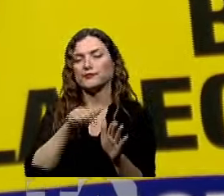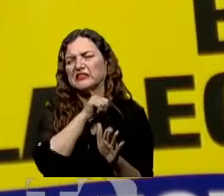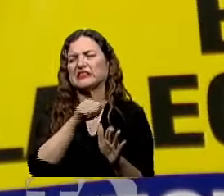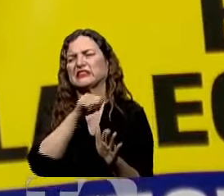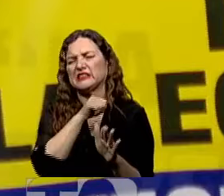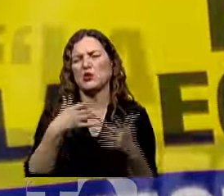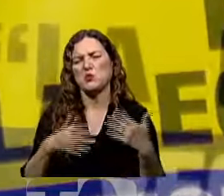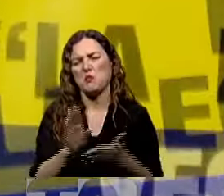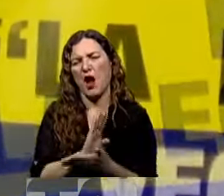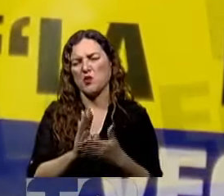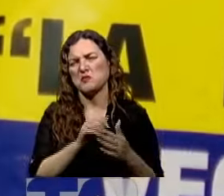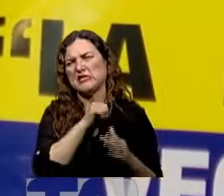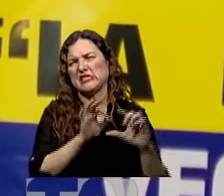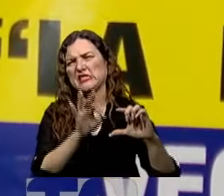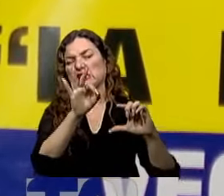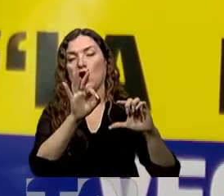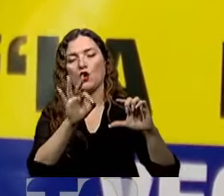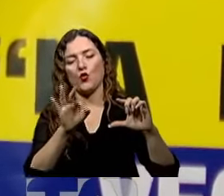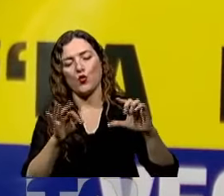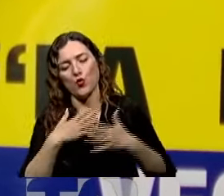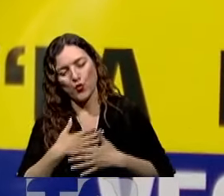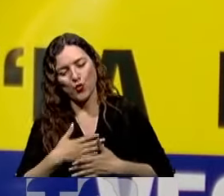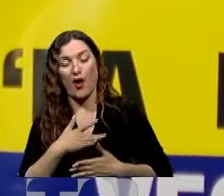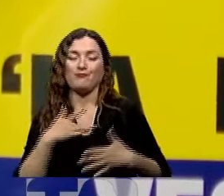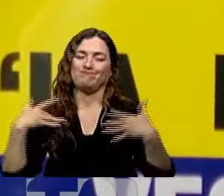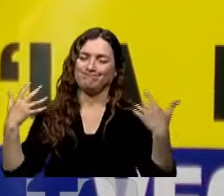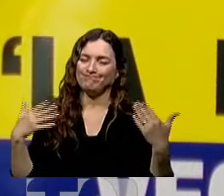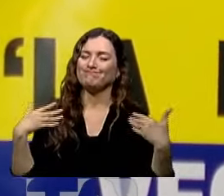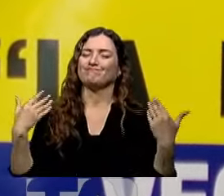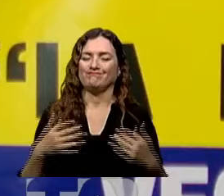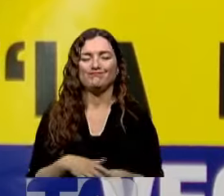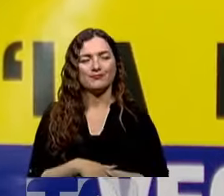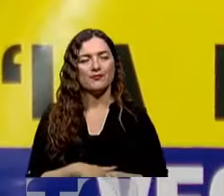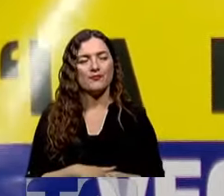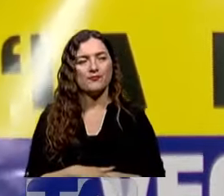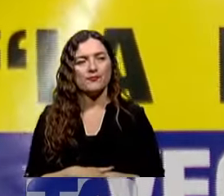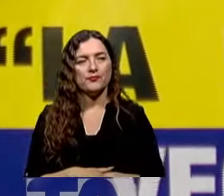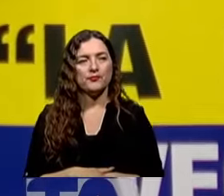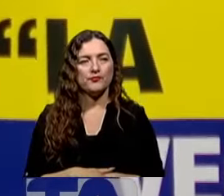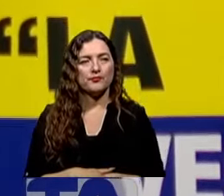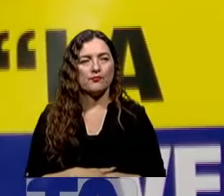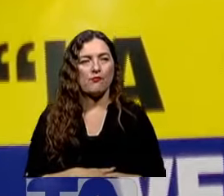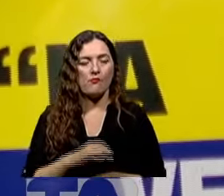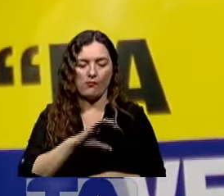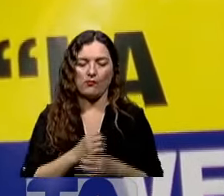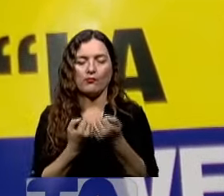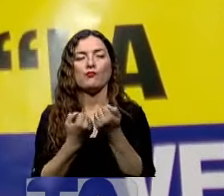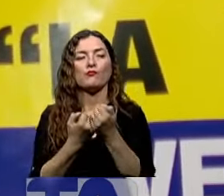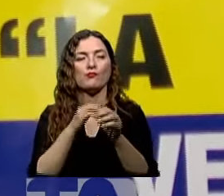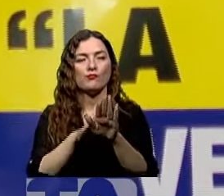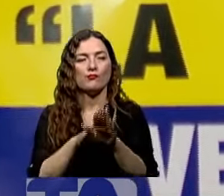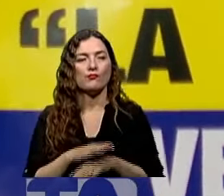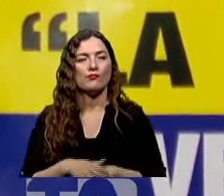porque sí estaba bastante. Sí, estamos muy contentos porque realmente se ve que el municipio sí nos está apoyando también.